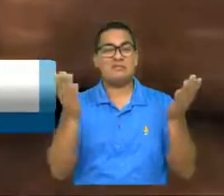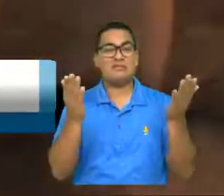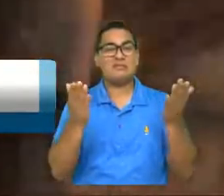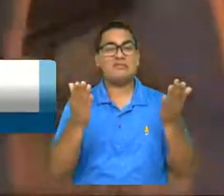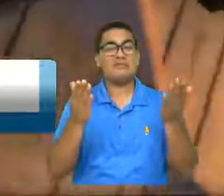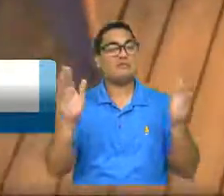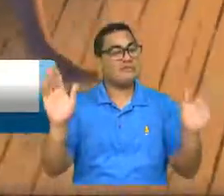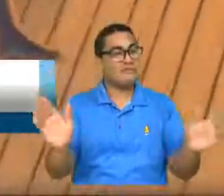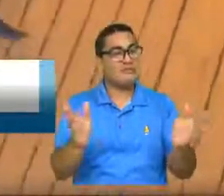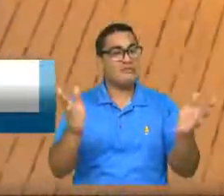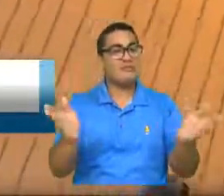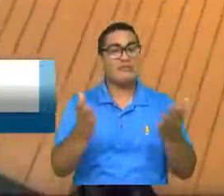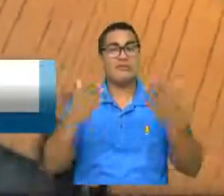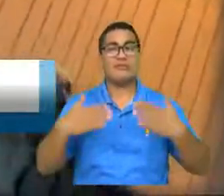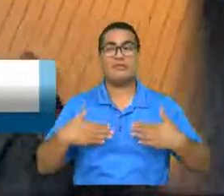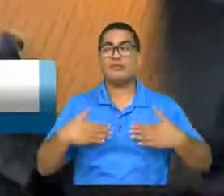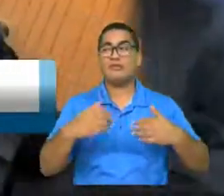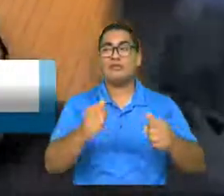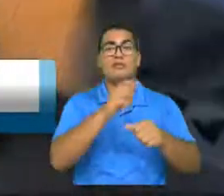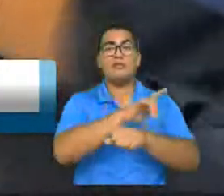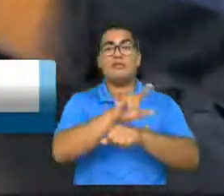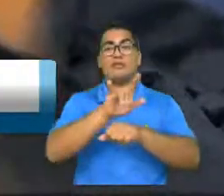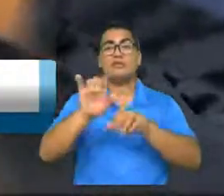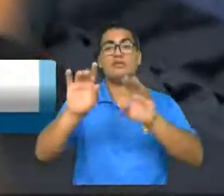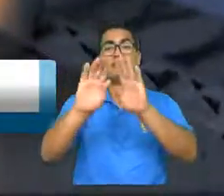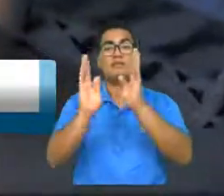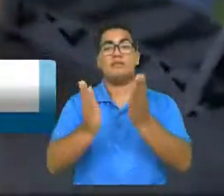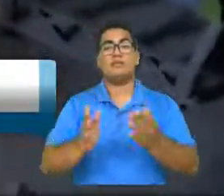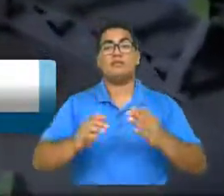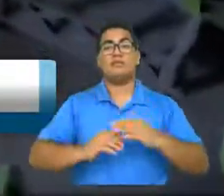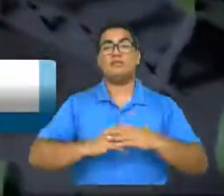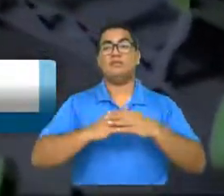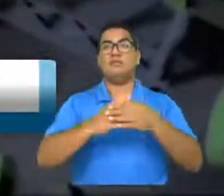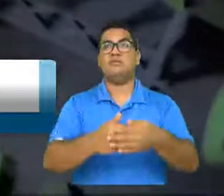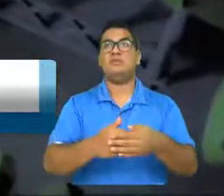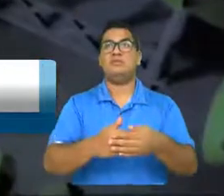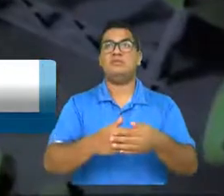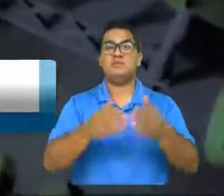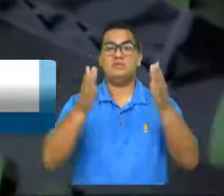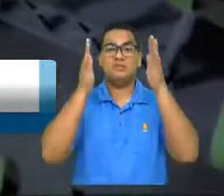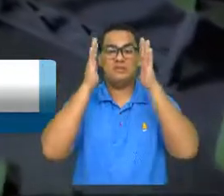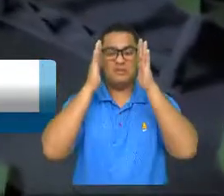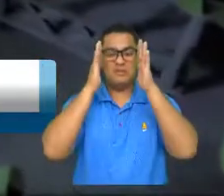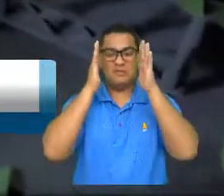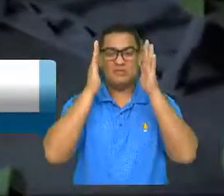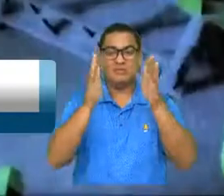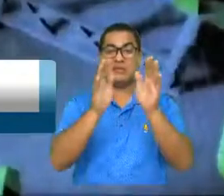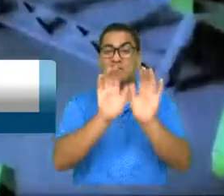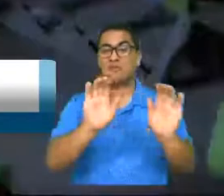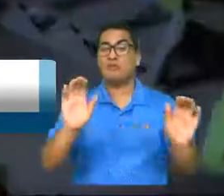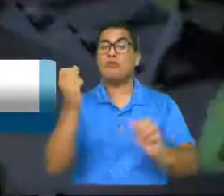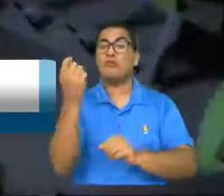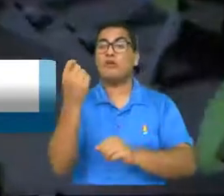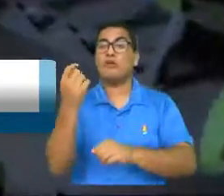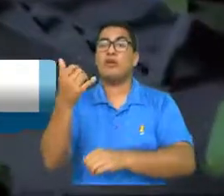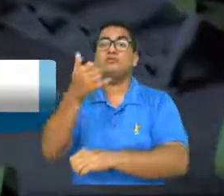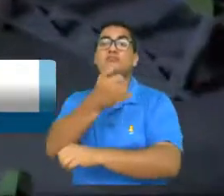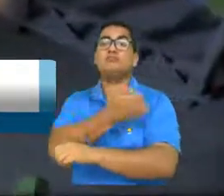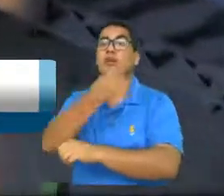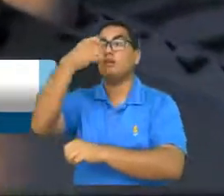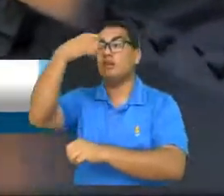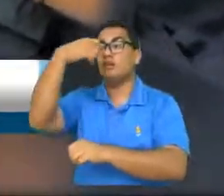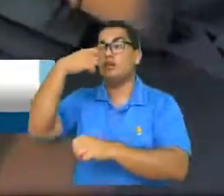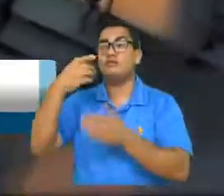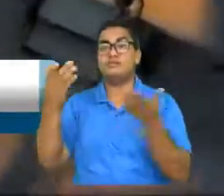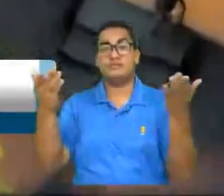de salud en buscar embarazadas, atención a los niños que no han sido vacunados. Entonces, no solo se